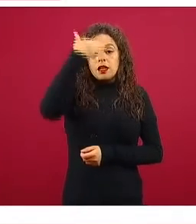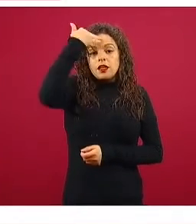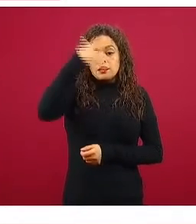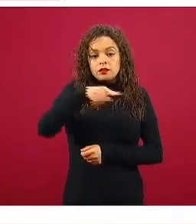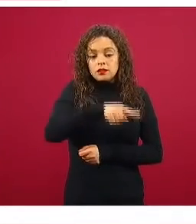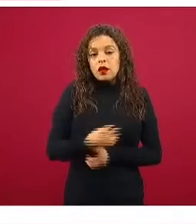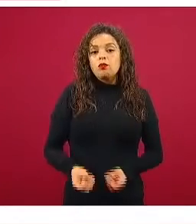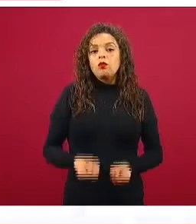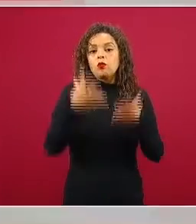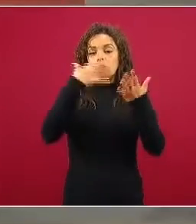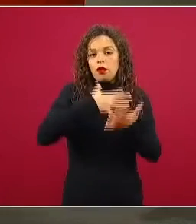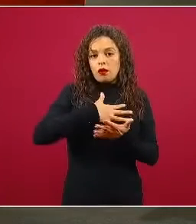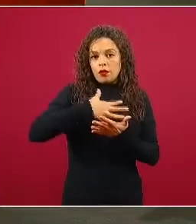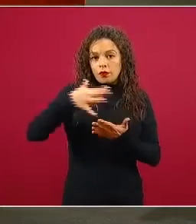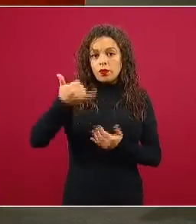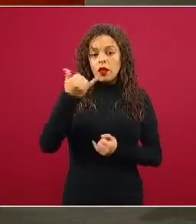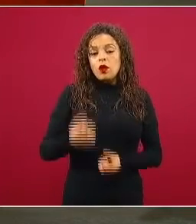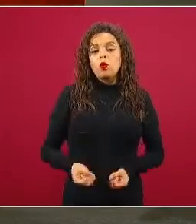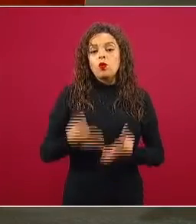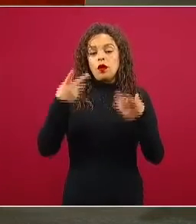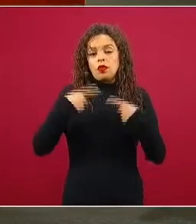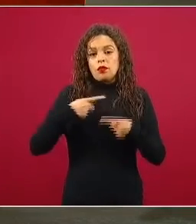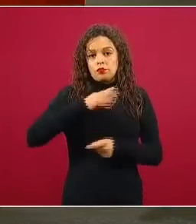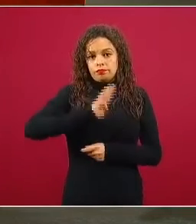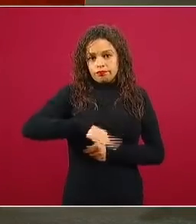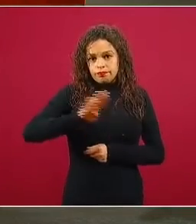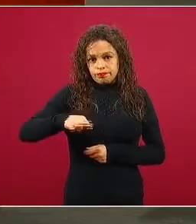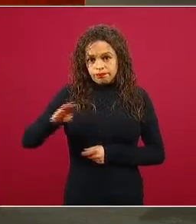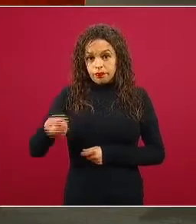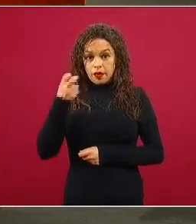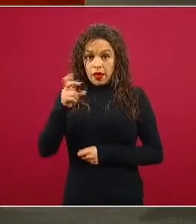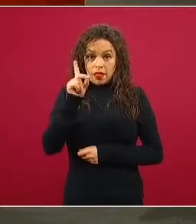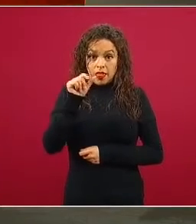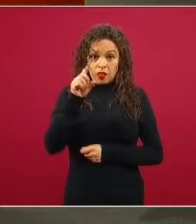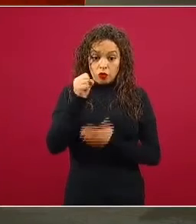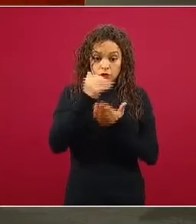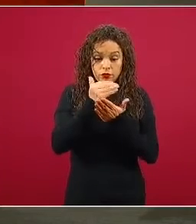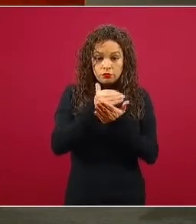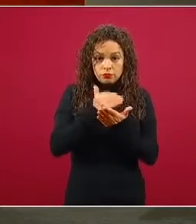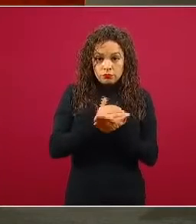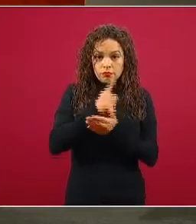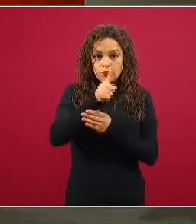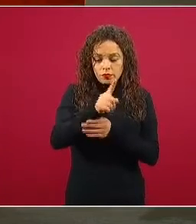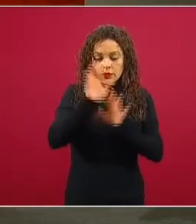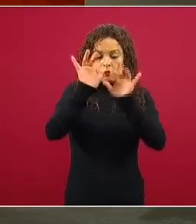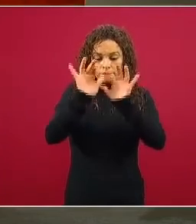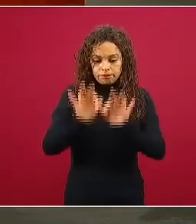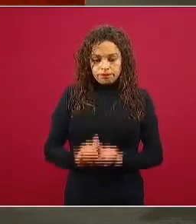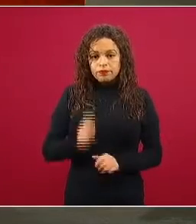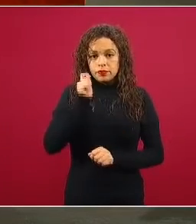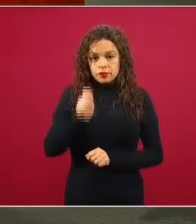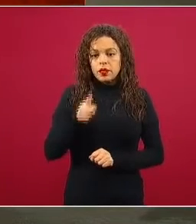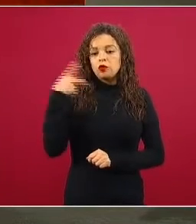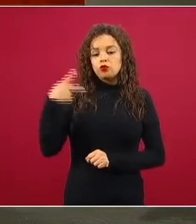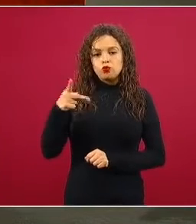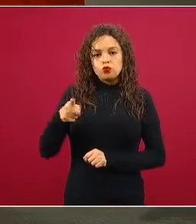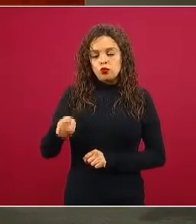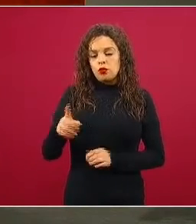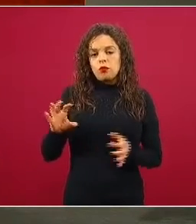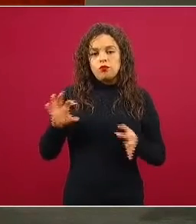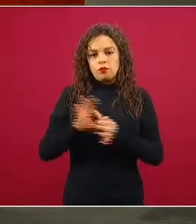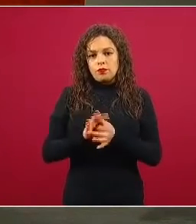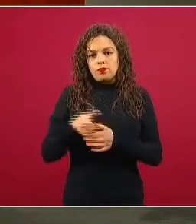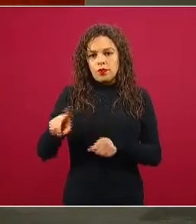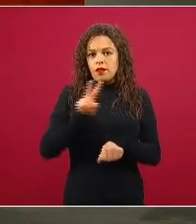su momento también de defunciones, es decir, aporta estos datos al modelo de vigilancia. Por lo tanto, entre las USMER y las